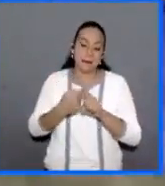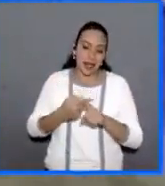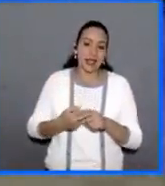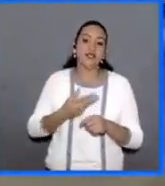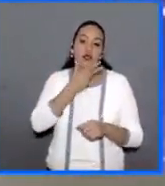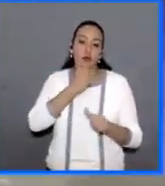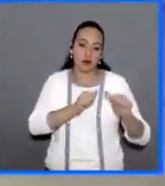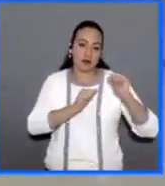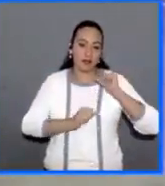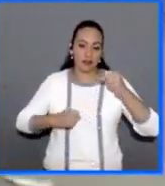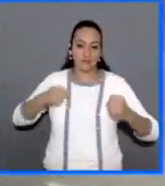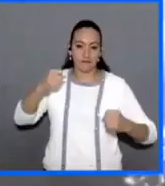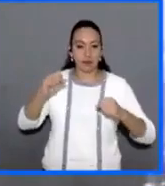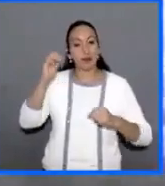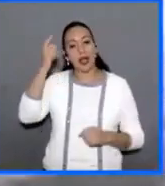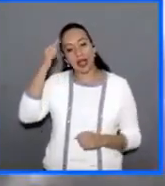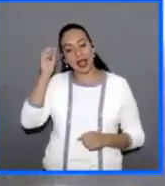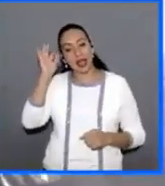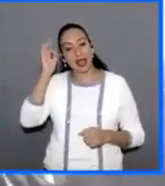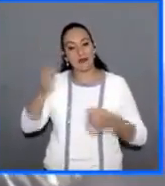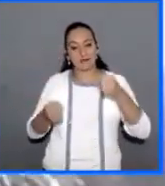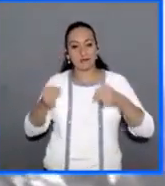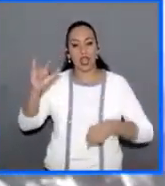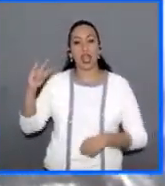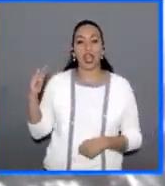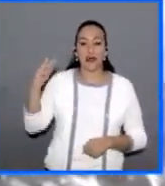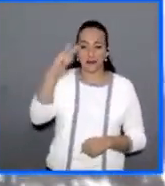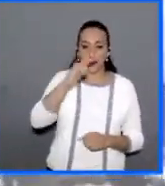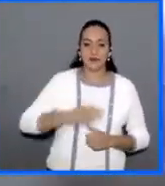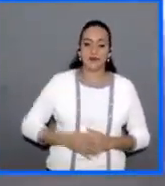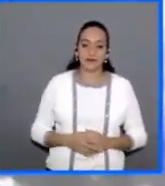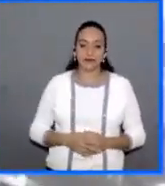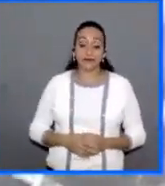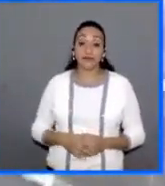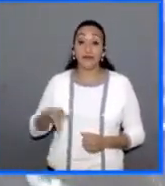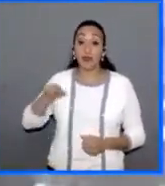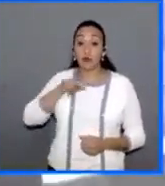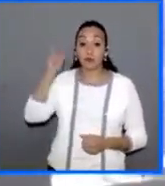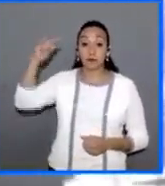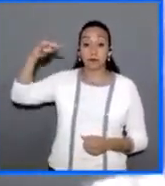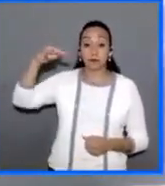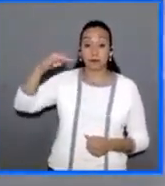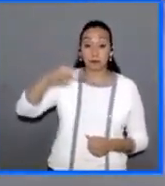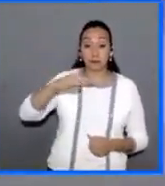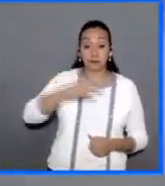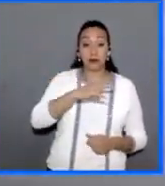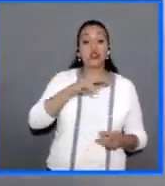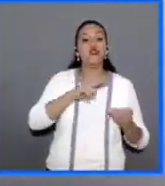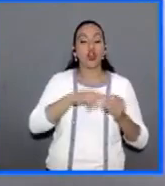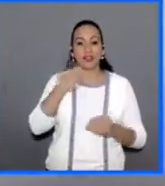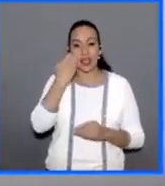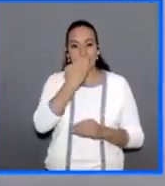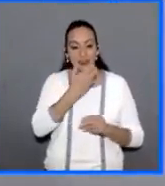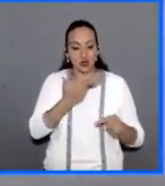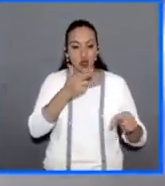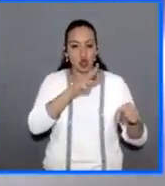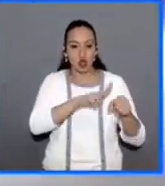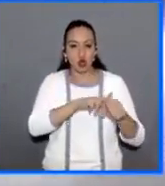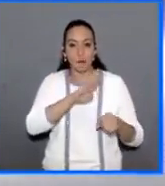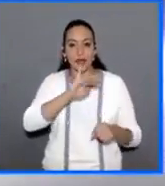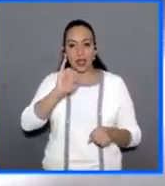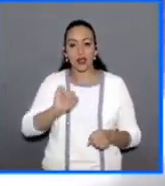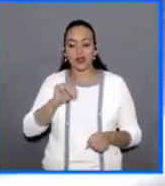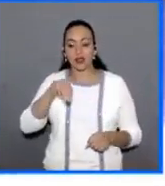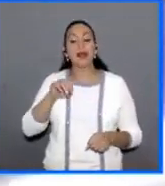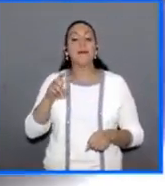de Aviación Civil de la agencia AP. La nave se estrelló contra el albergue del Colegio y Hospital BJ Medical. De acuerdo